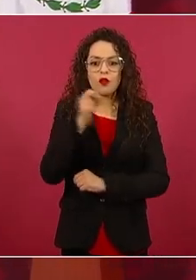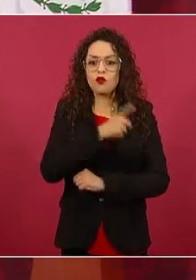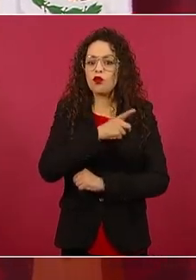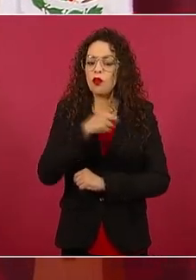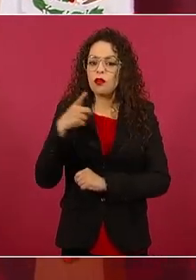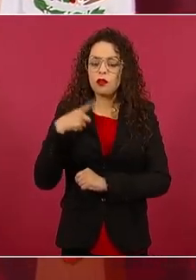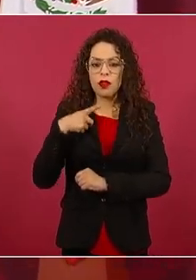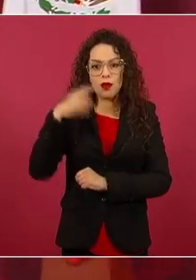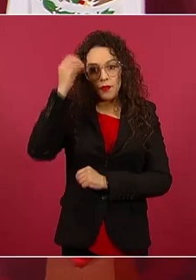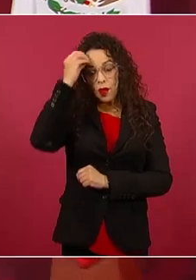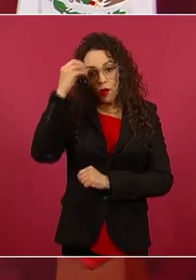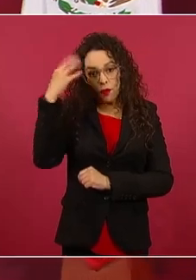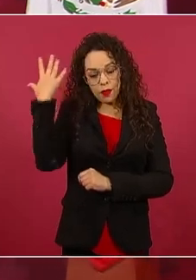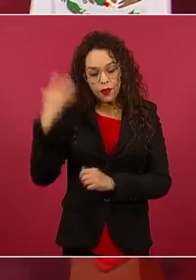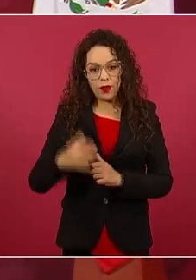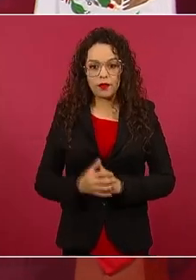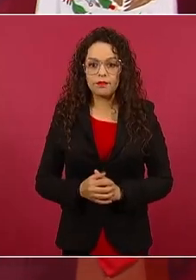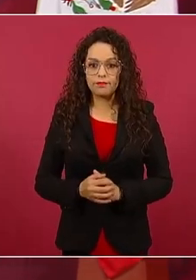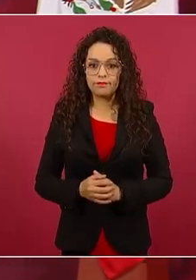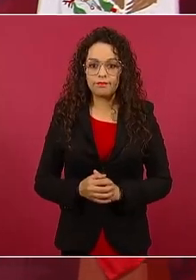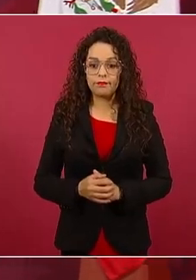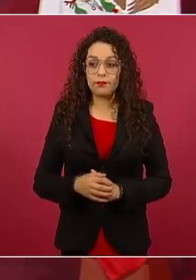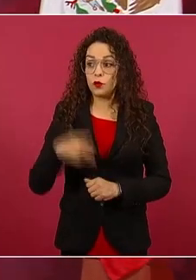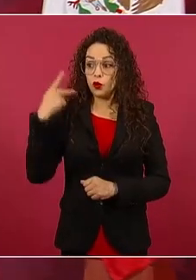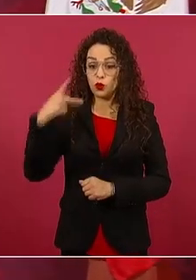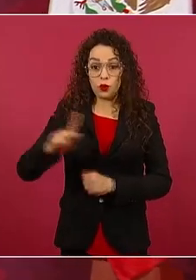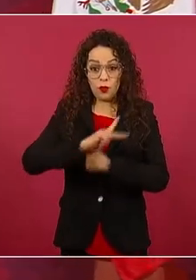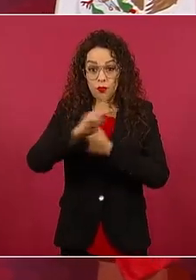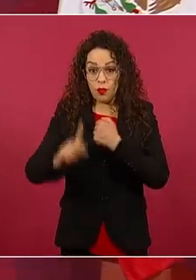patria, no quiere a su madre.